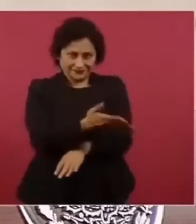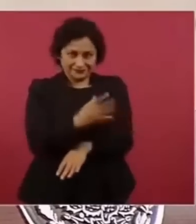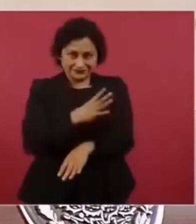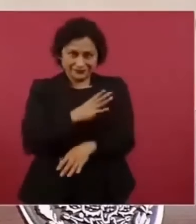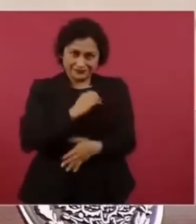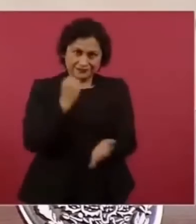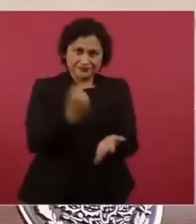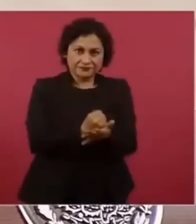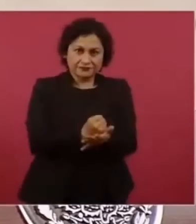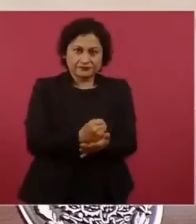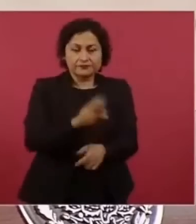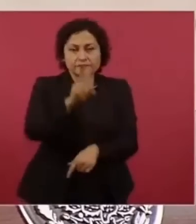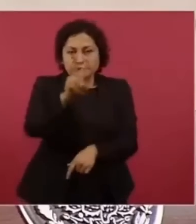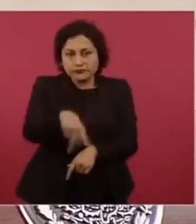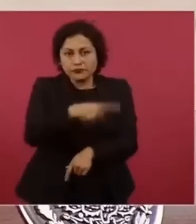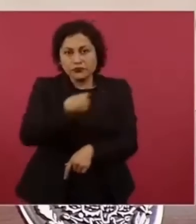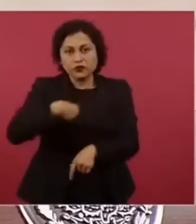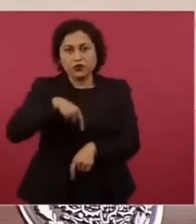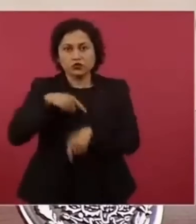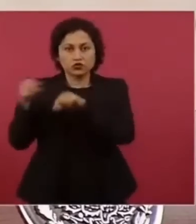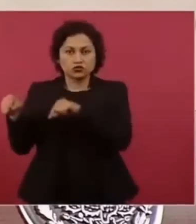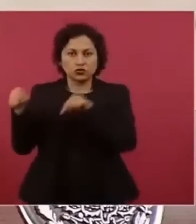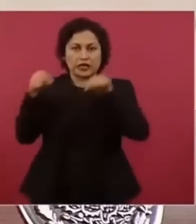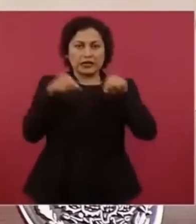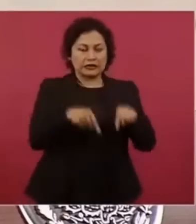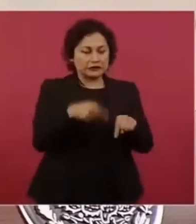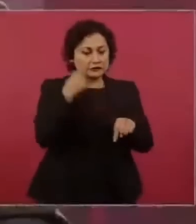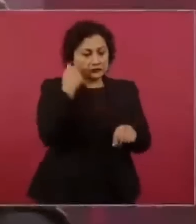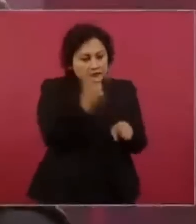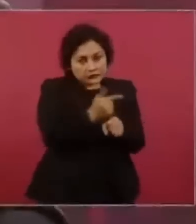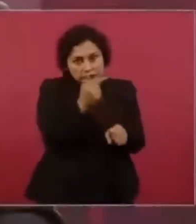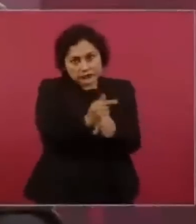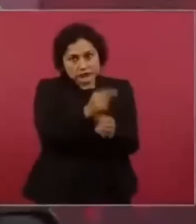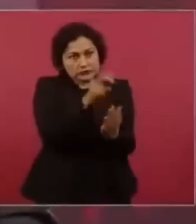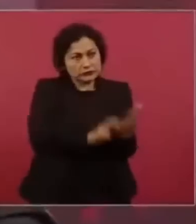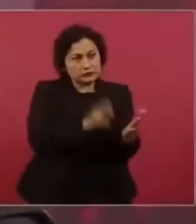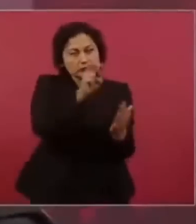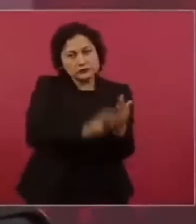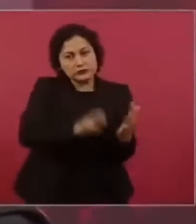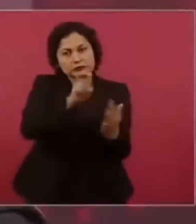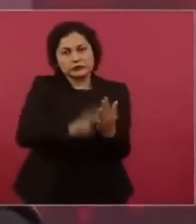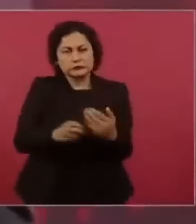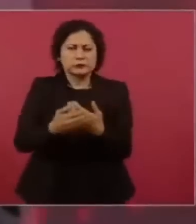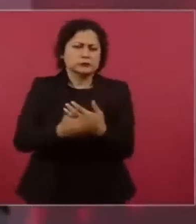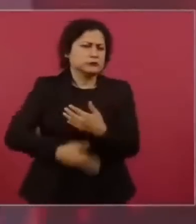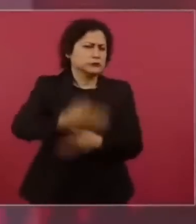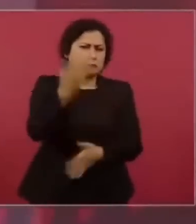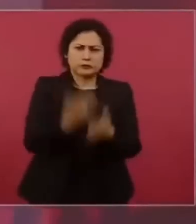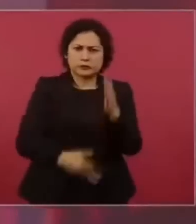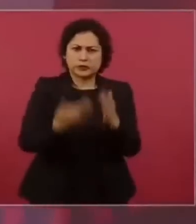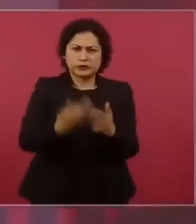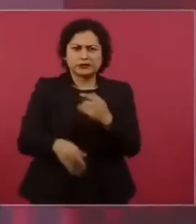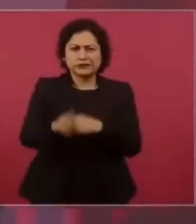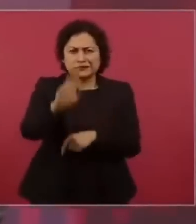Hemos corregido mucho, pero falta. La contratación por hora.